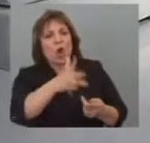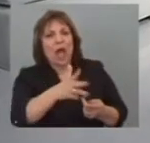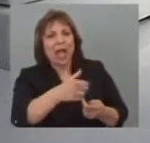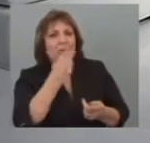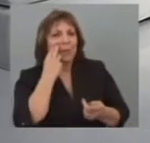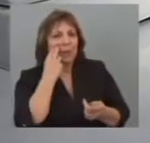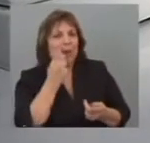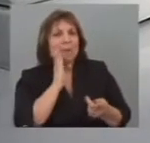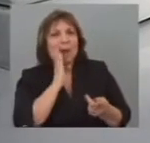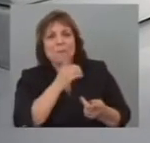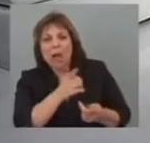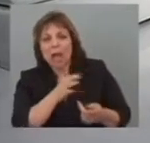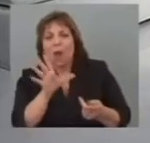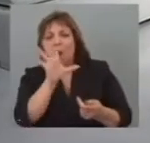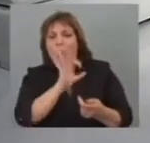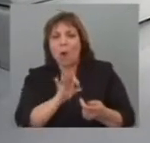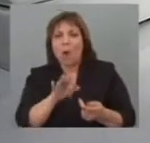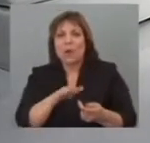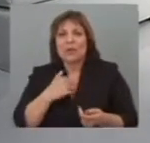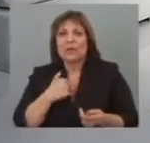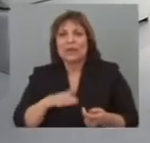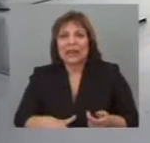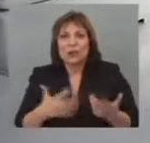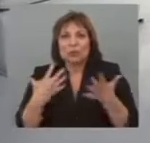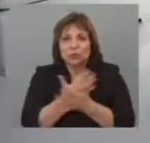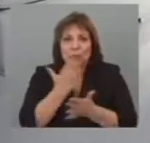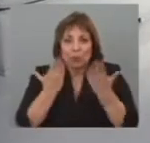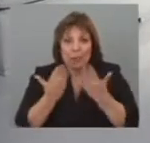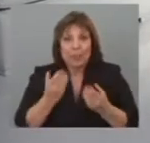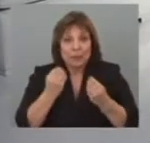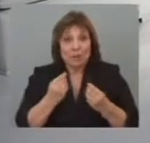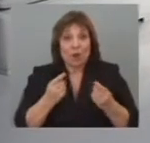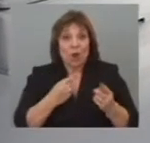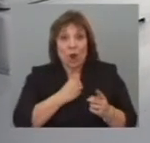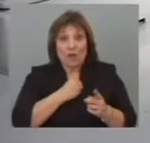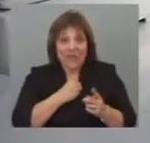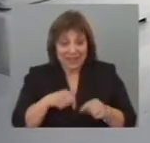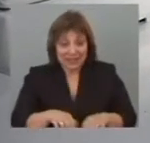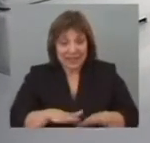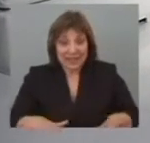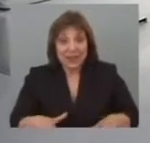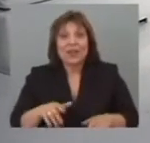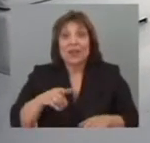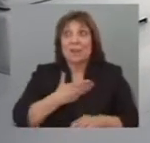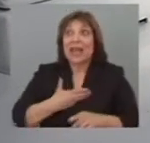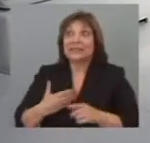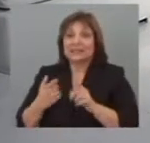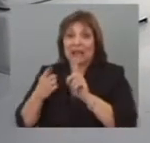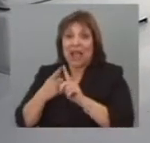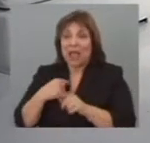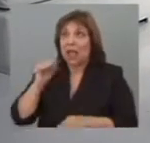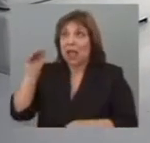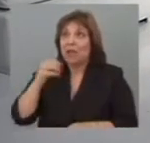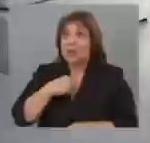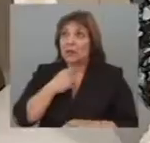algo pasa con la mamá, que algo pasa con el propio niño, que generalmente los propios vínculos de confianza que toman los niños con sus maestras les permiten que